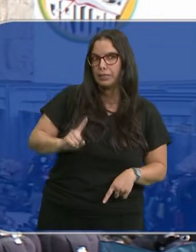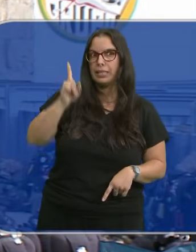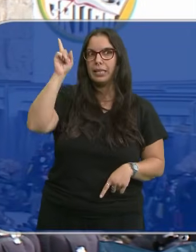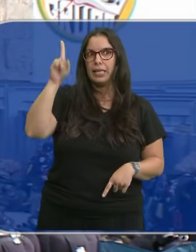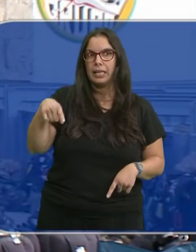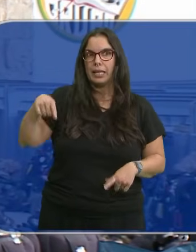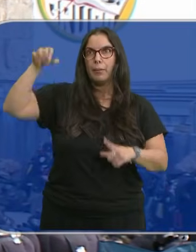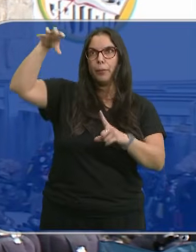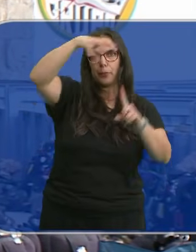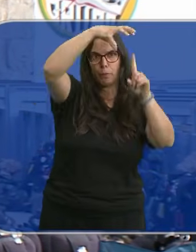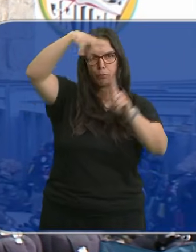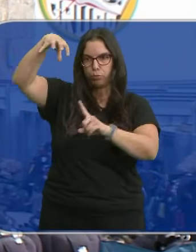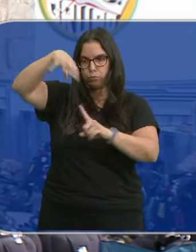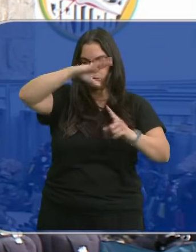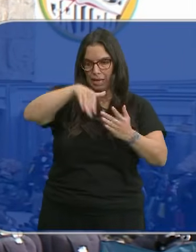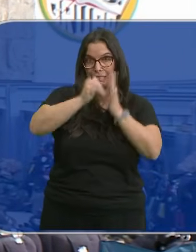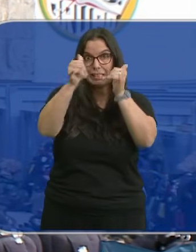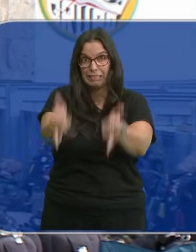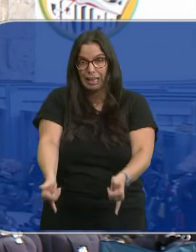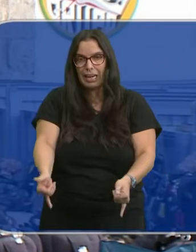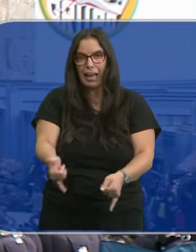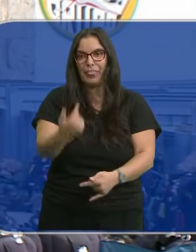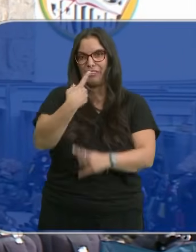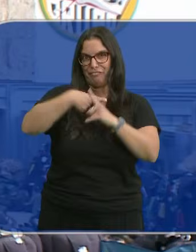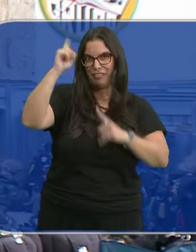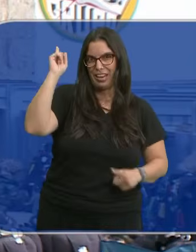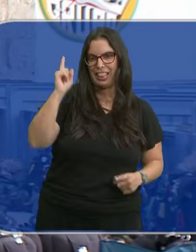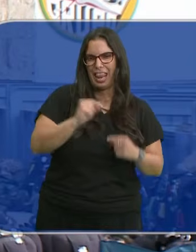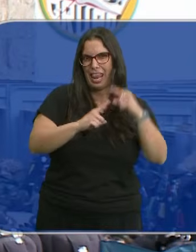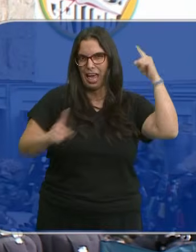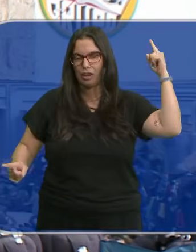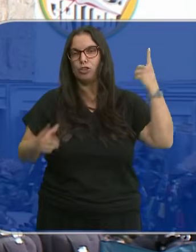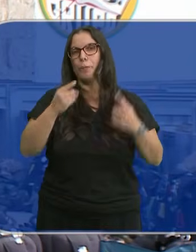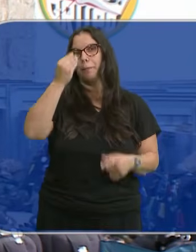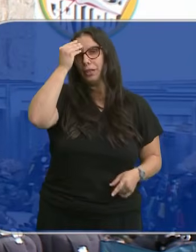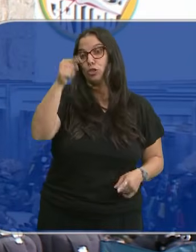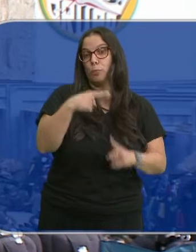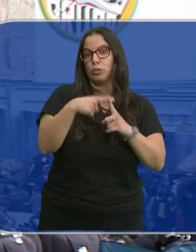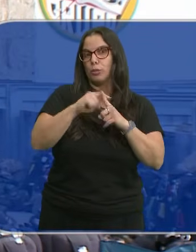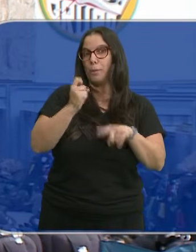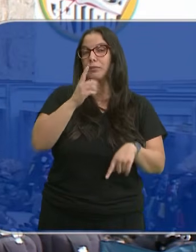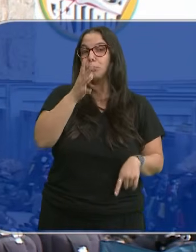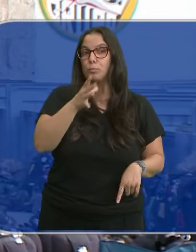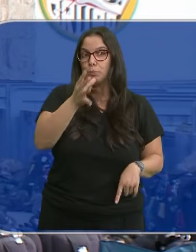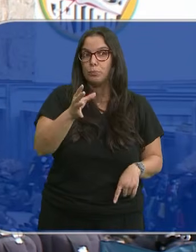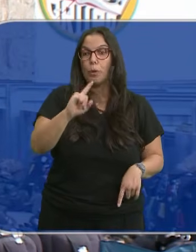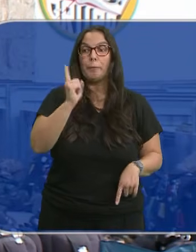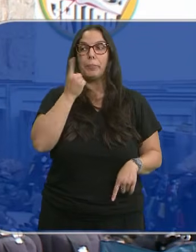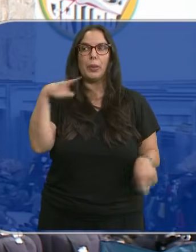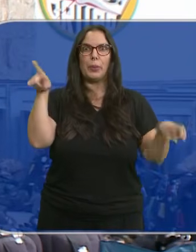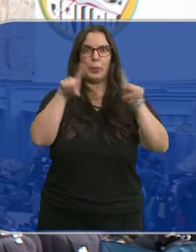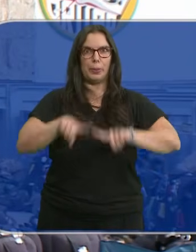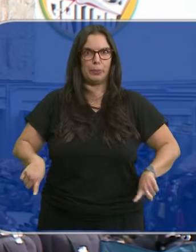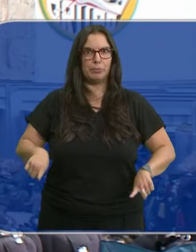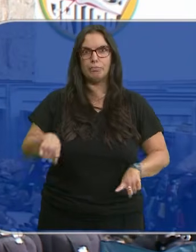que recorren antes de llegar al punto de toma. Por lo tanto, yo creo que la principal virtud de estos lanzamientos es esa